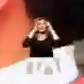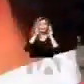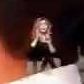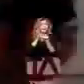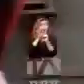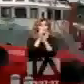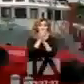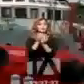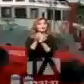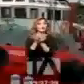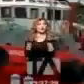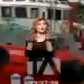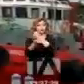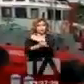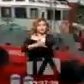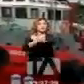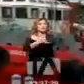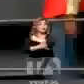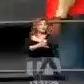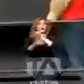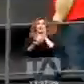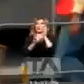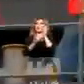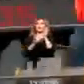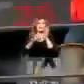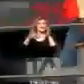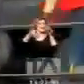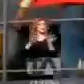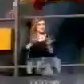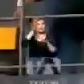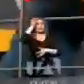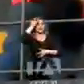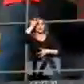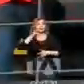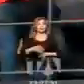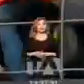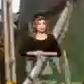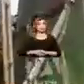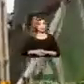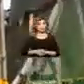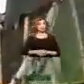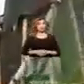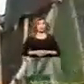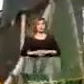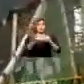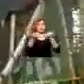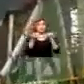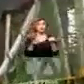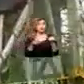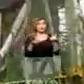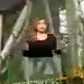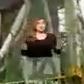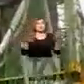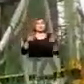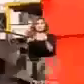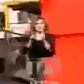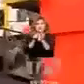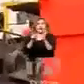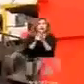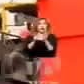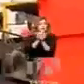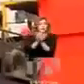a las embarcaciones que provienen de países con casos confirmados de coronavirus. Al momento recalcó, no se ha registrado ninguna alerta